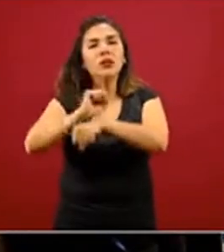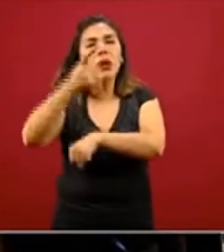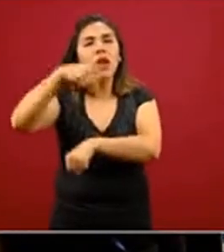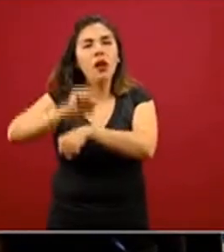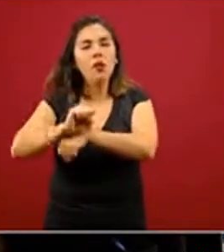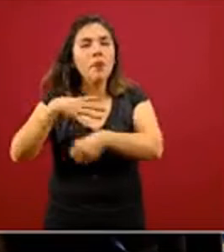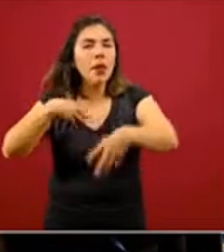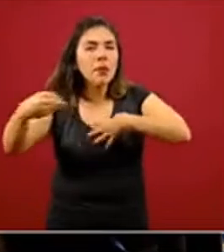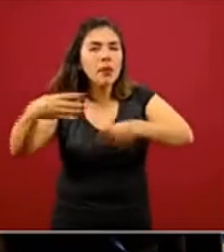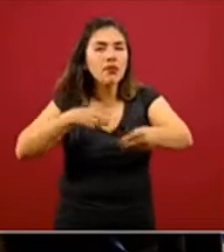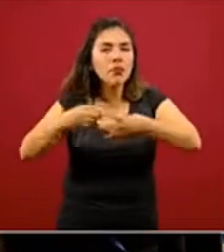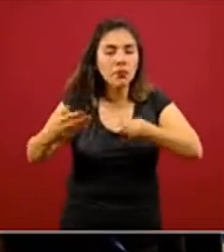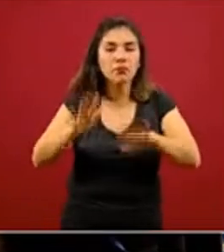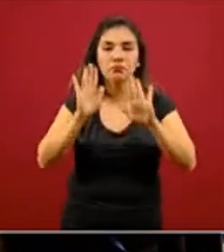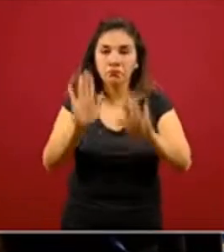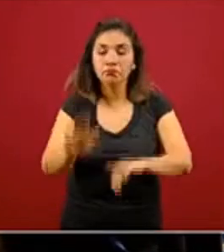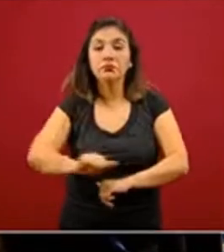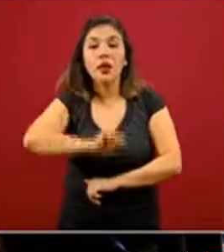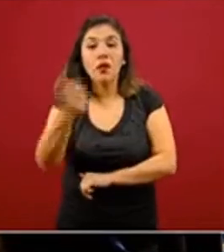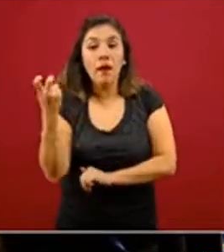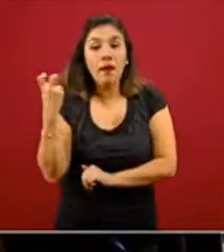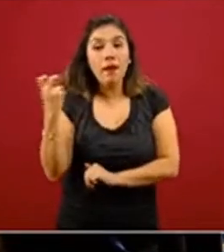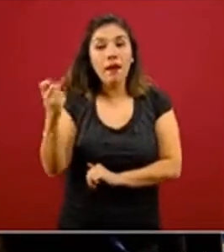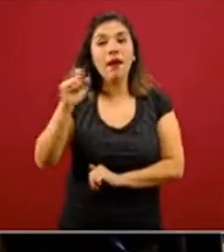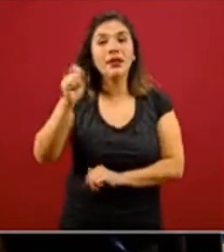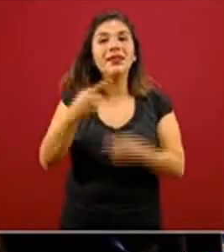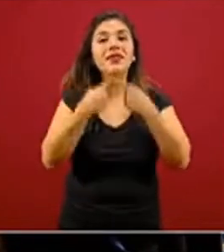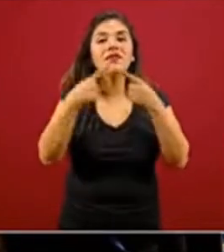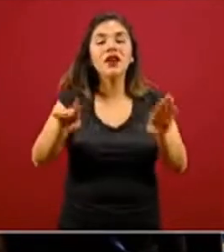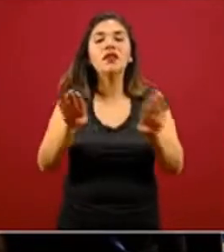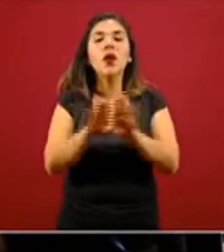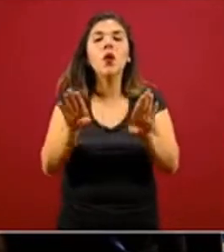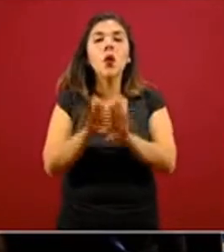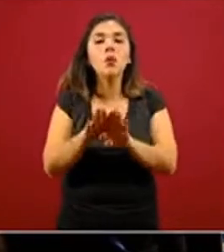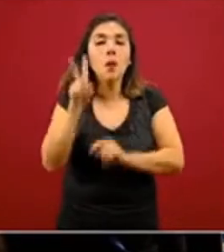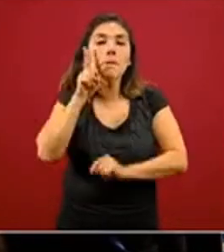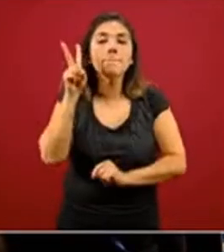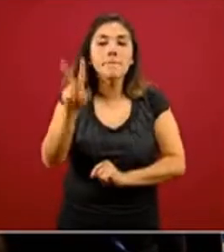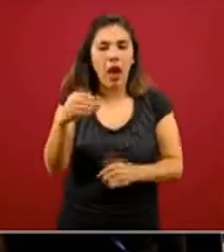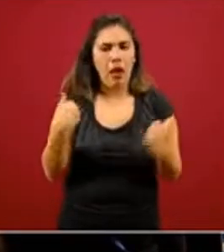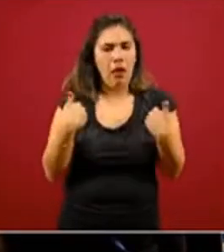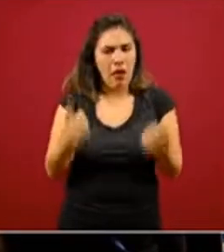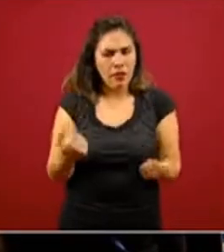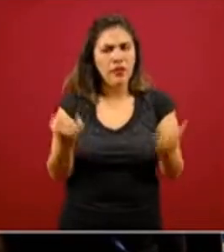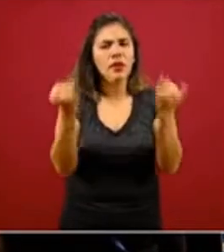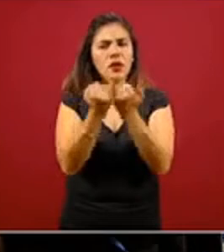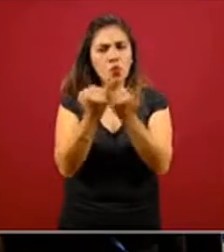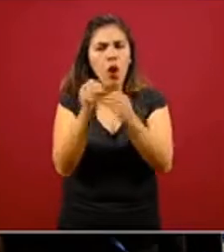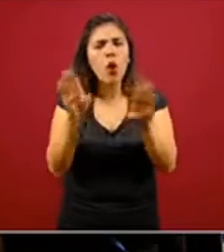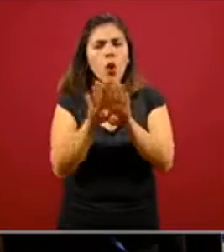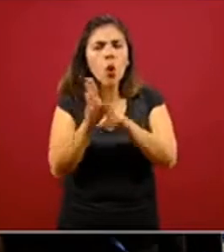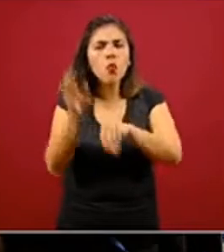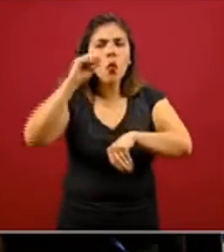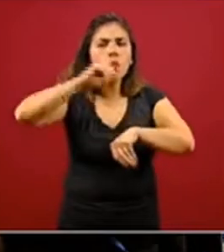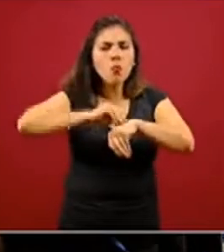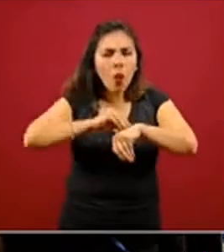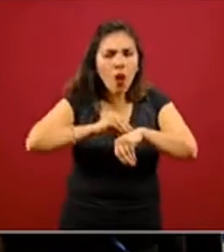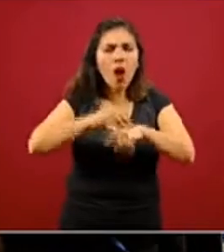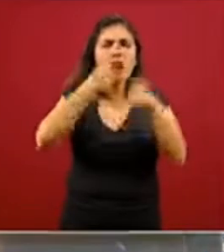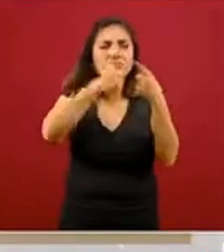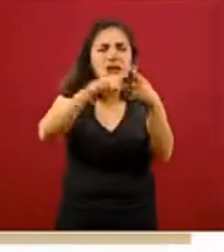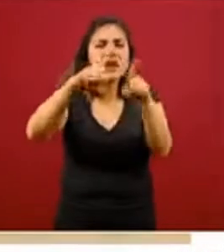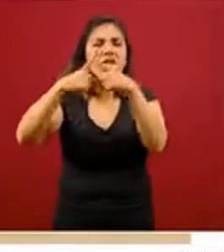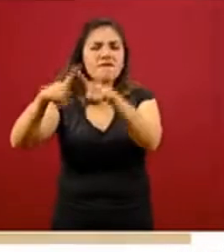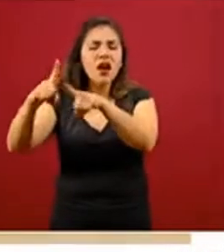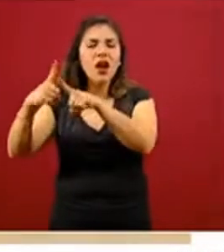va presentando para cada una de las semanas. Aquí también las podemos ver cómo se han ido comportando para los